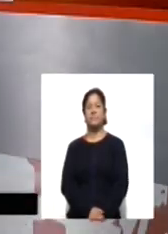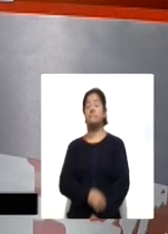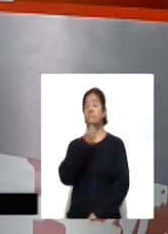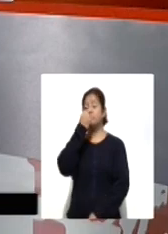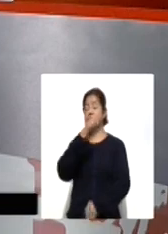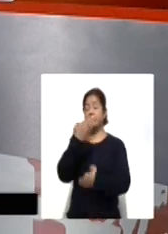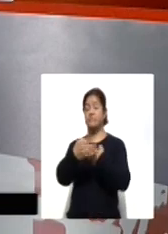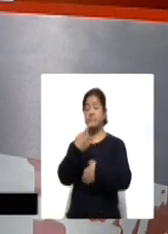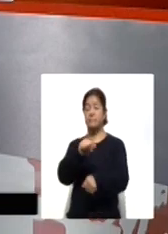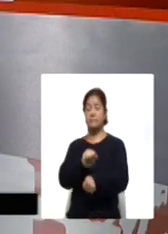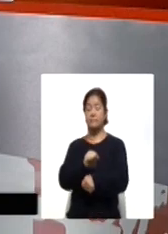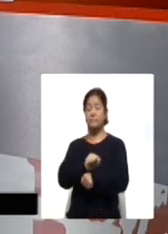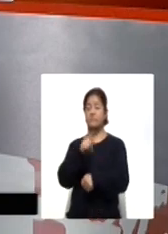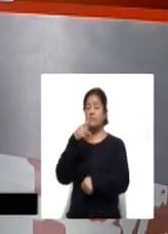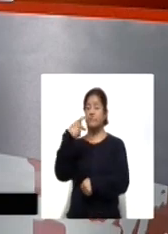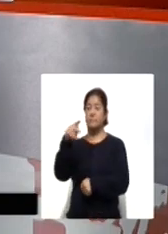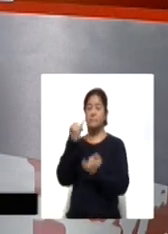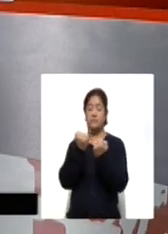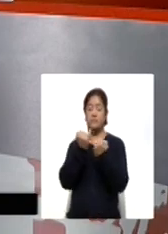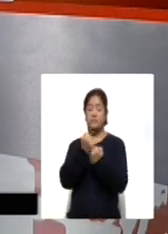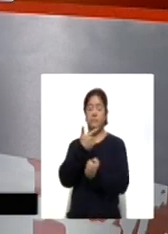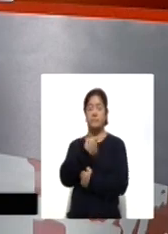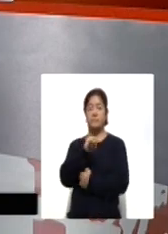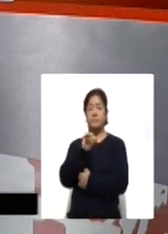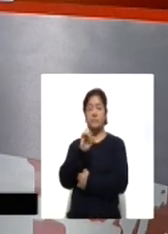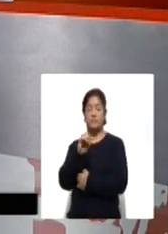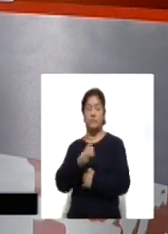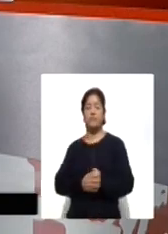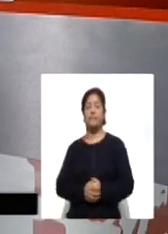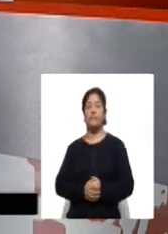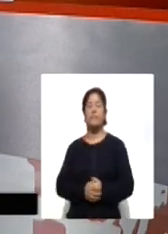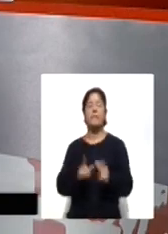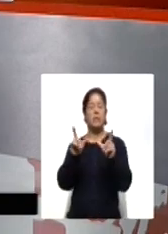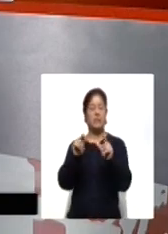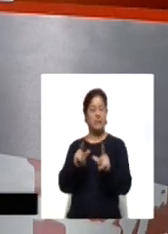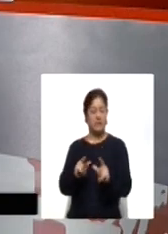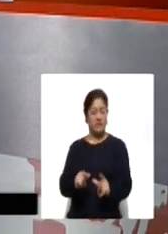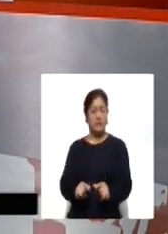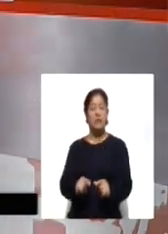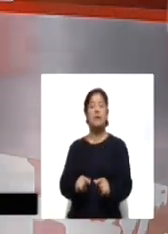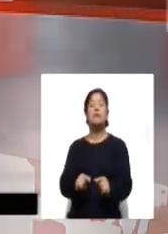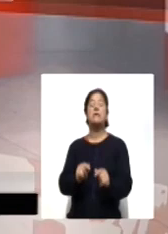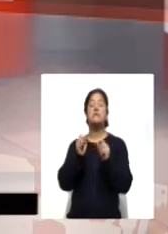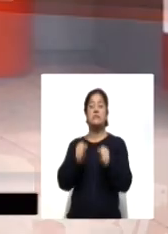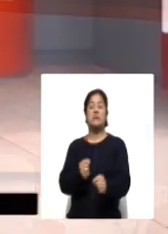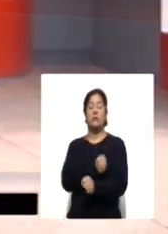Excelente fin de semana también para ti, Giovanni Valdés. Y vamos con las breves de la seguridad en Tlaxcala.